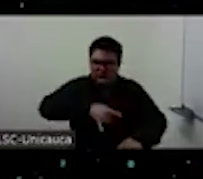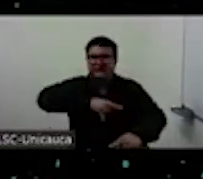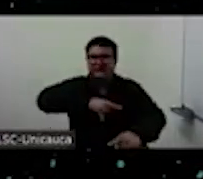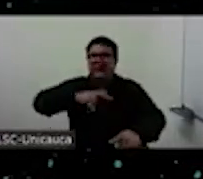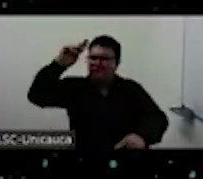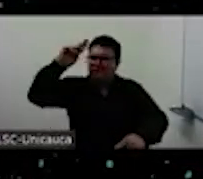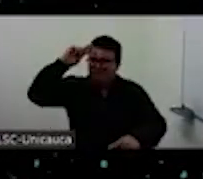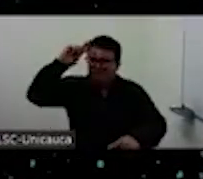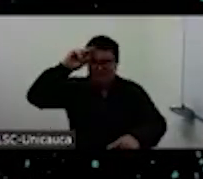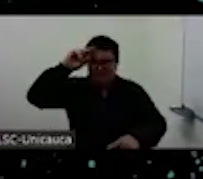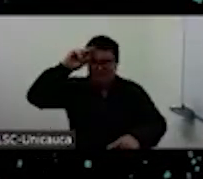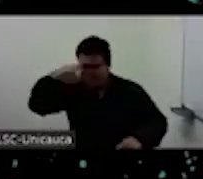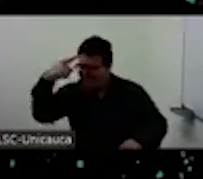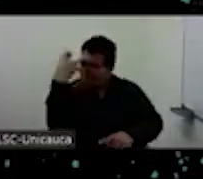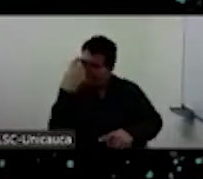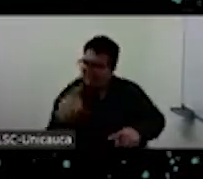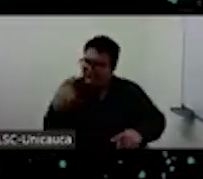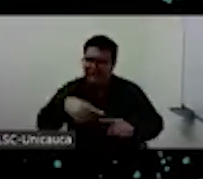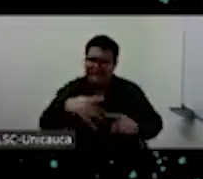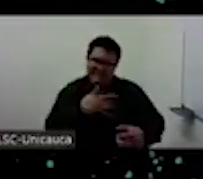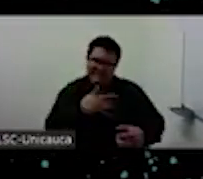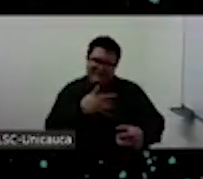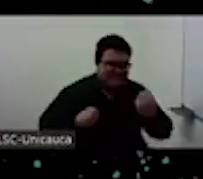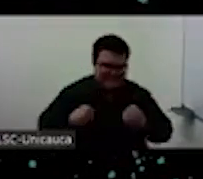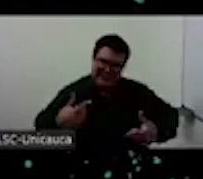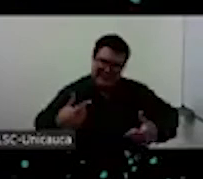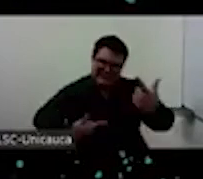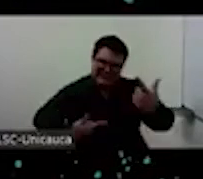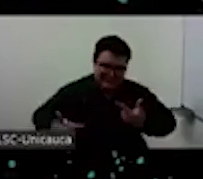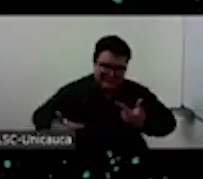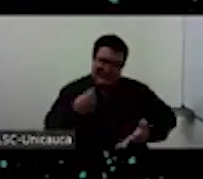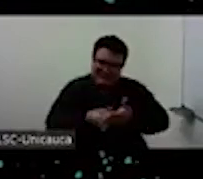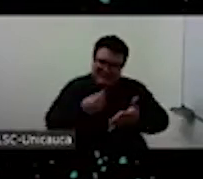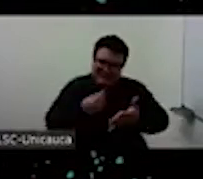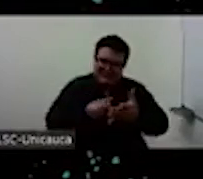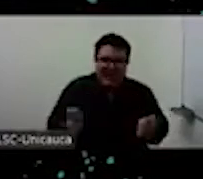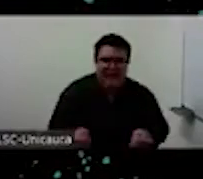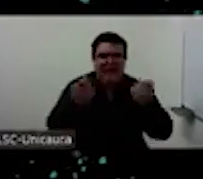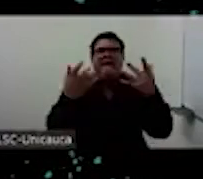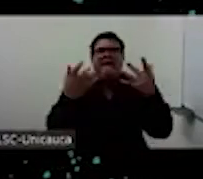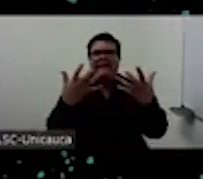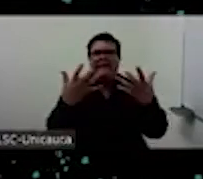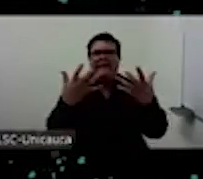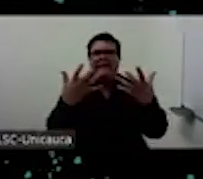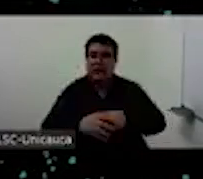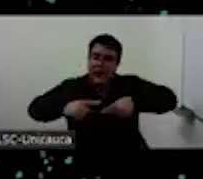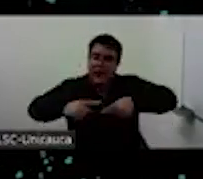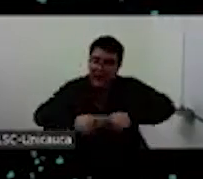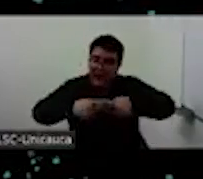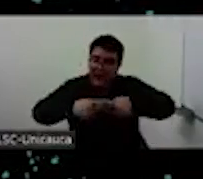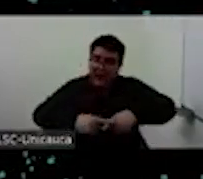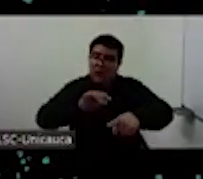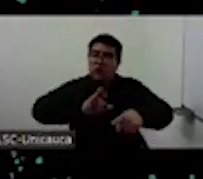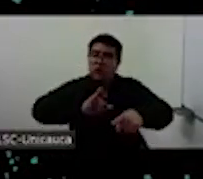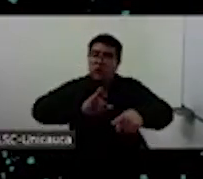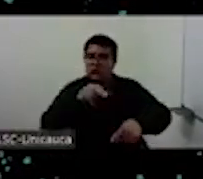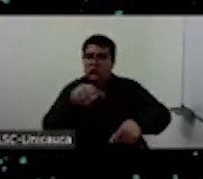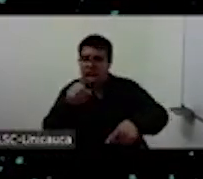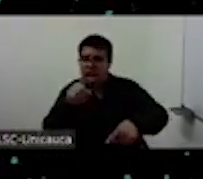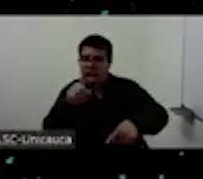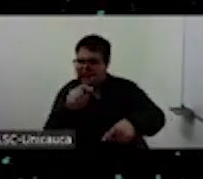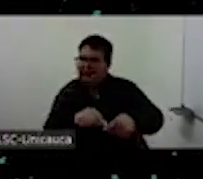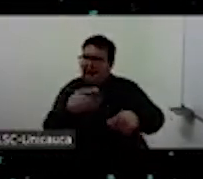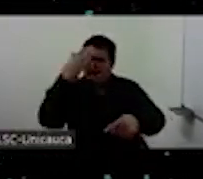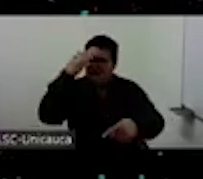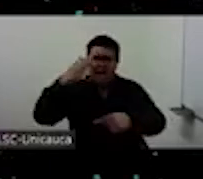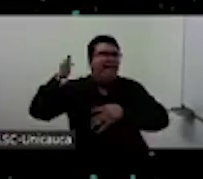una necesidad de supervivencia. Entonces, los tejidos propios Nasa permiten potenciar saberes